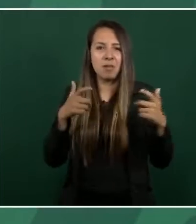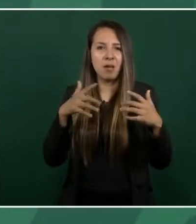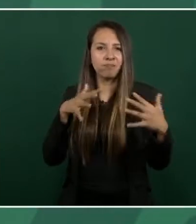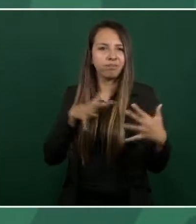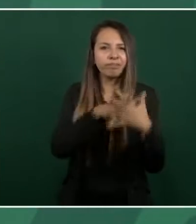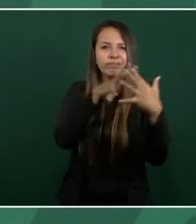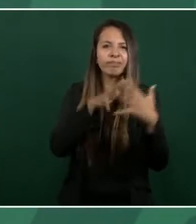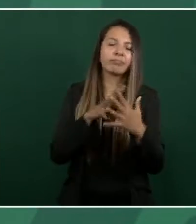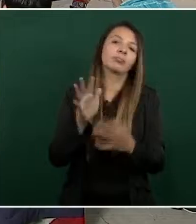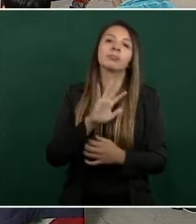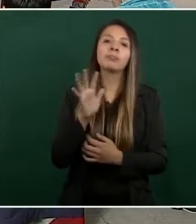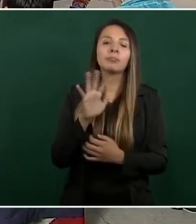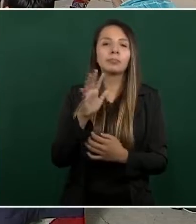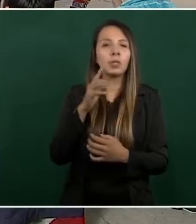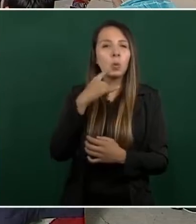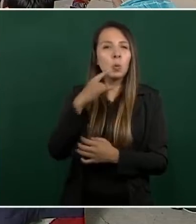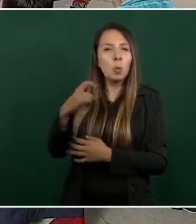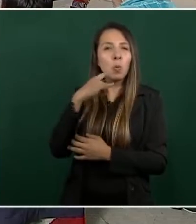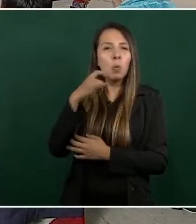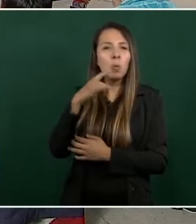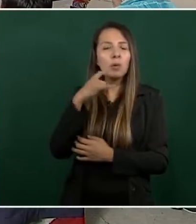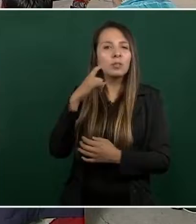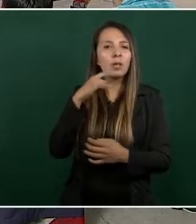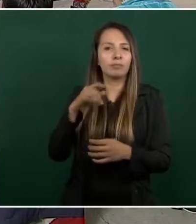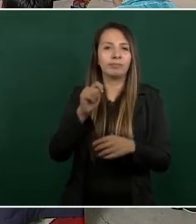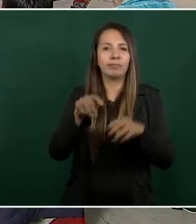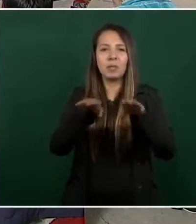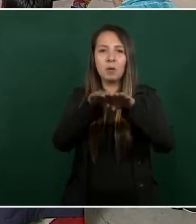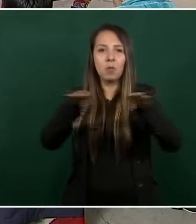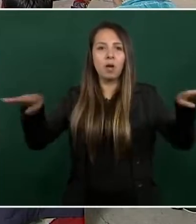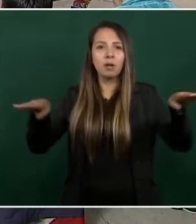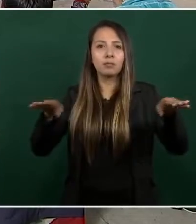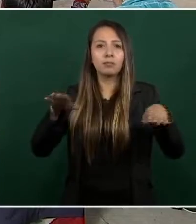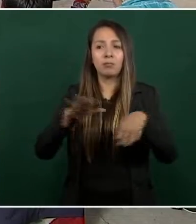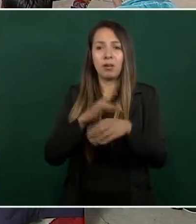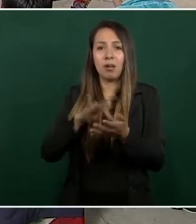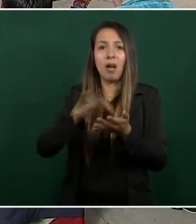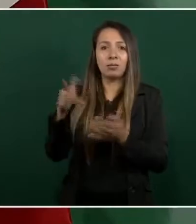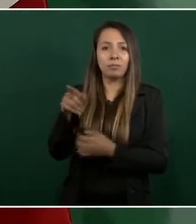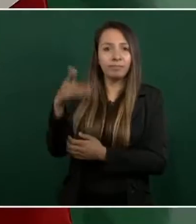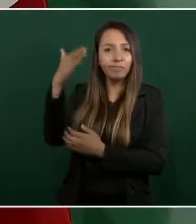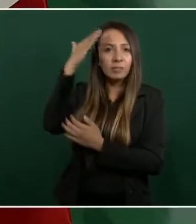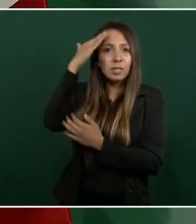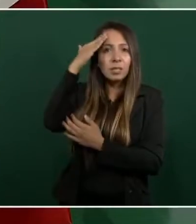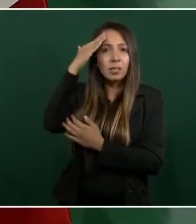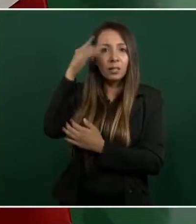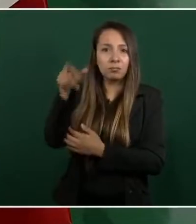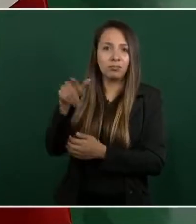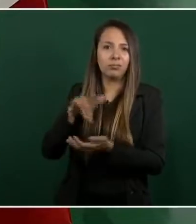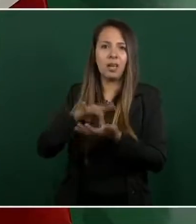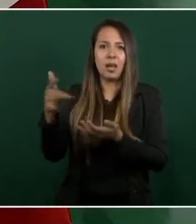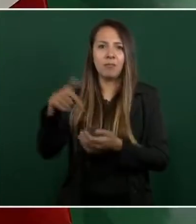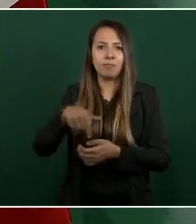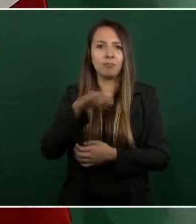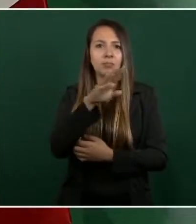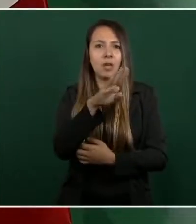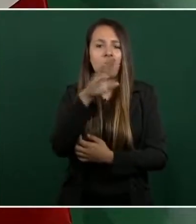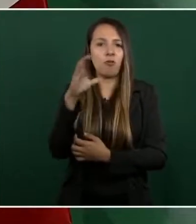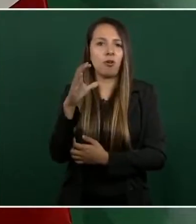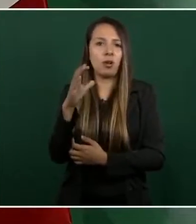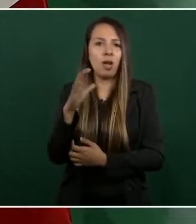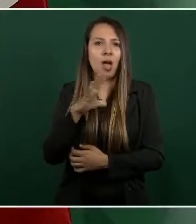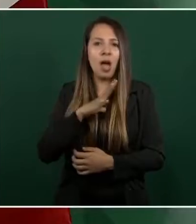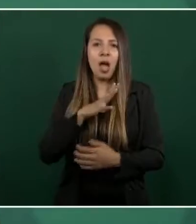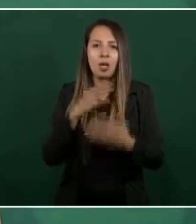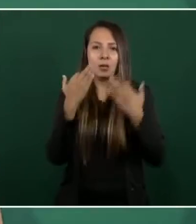sin desigualdades, porque con su liderazgo hoy la transformación en Baja California tiene nombre y rostro y se refleja